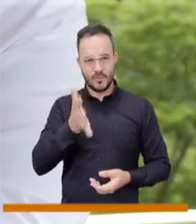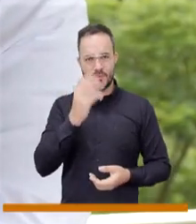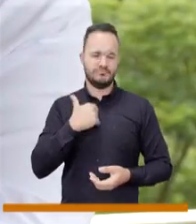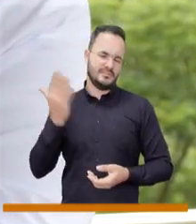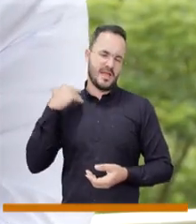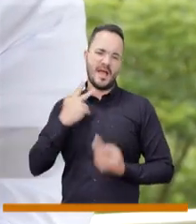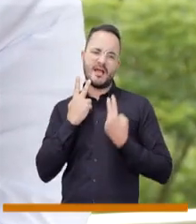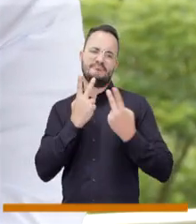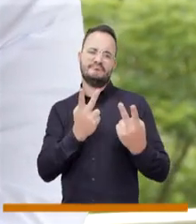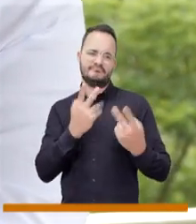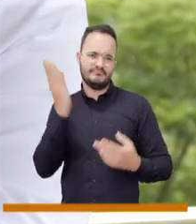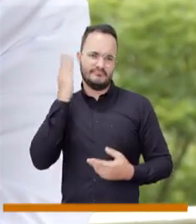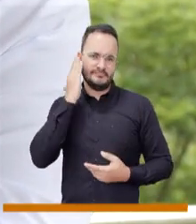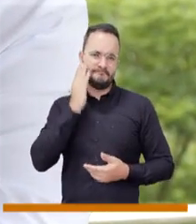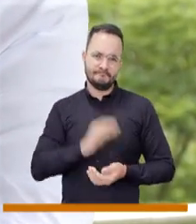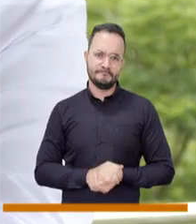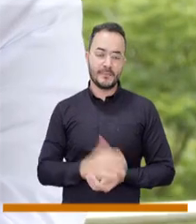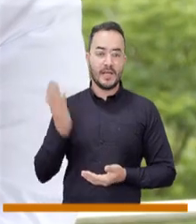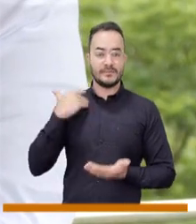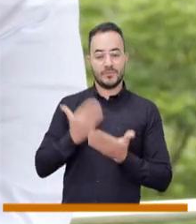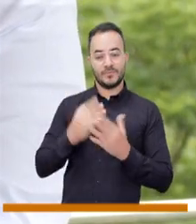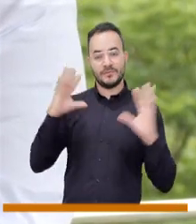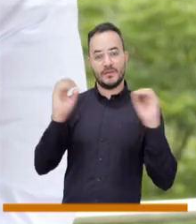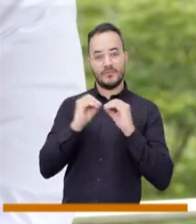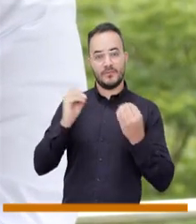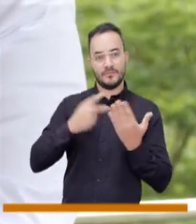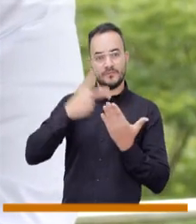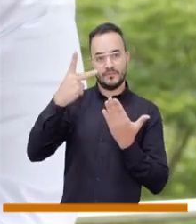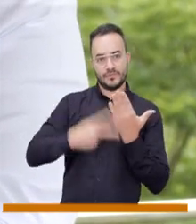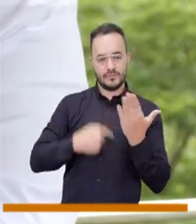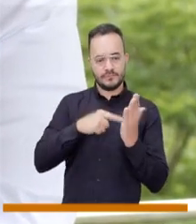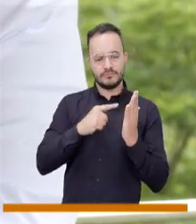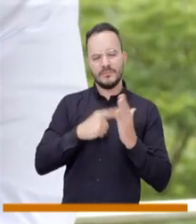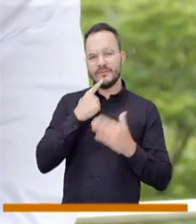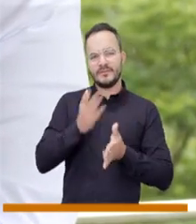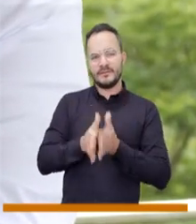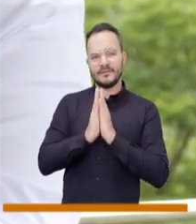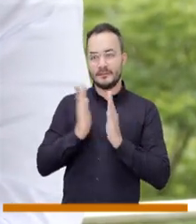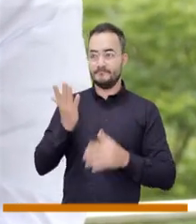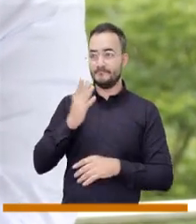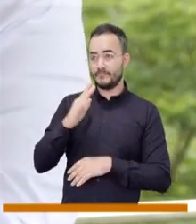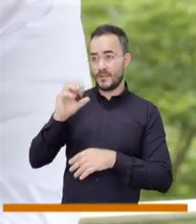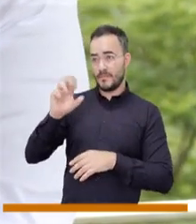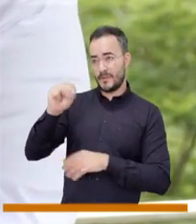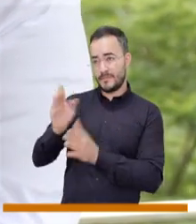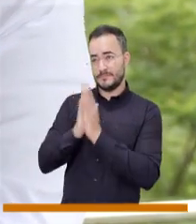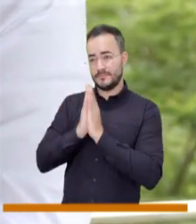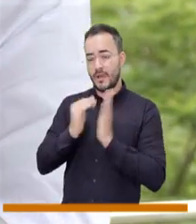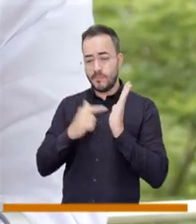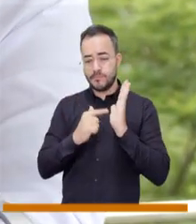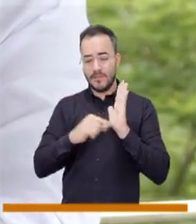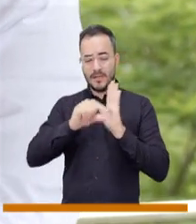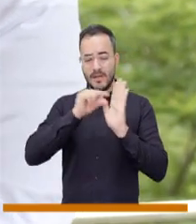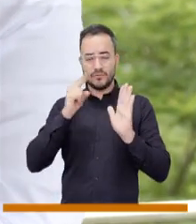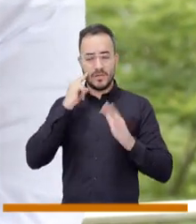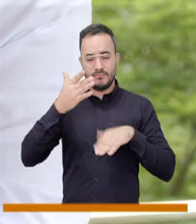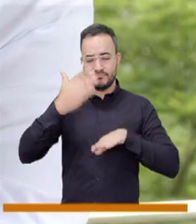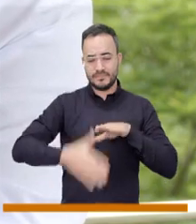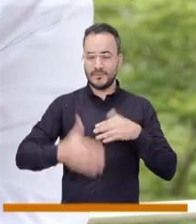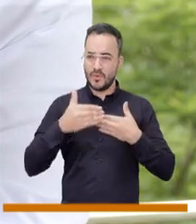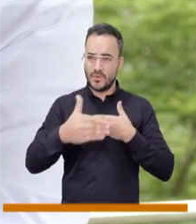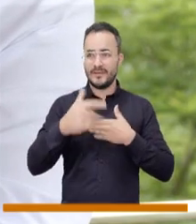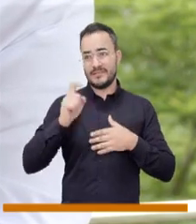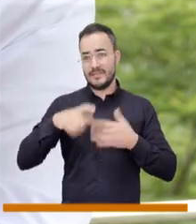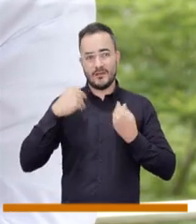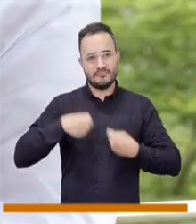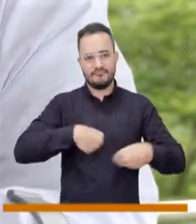estuvimos exponiendo el proyecto de acuerdo en el cual se le permitiría a EPM enajenar estas acciones, activando la cláusula de protección del